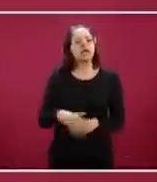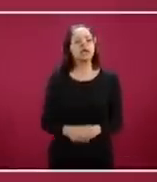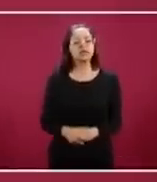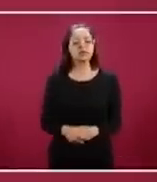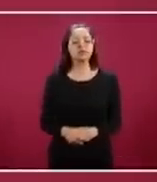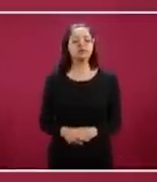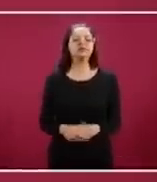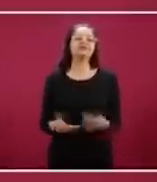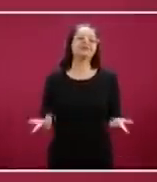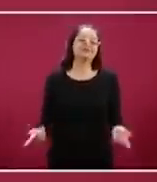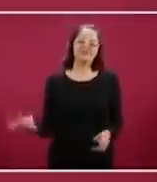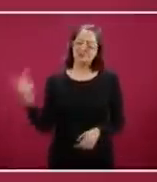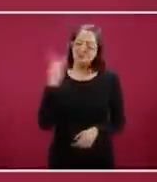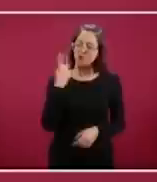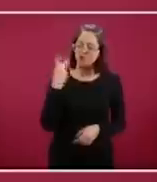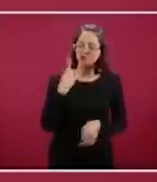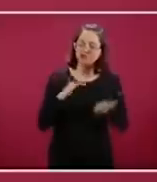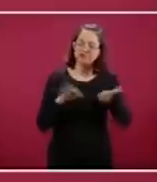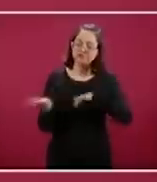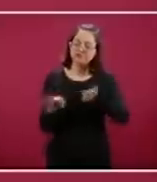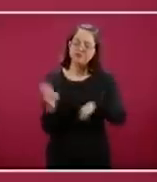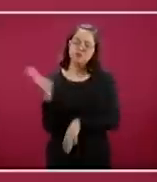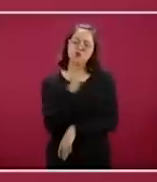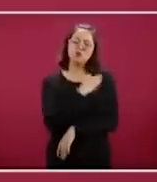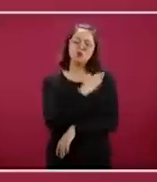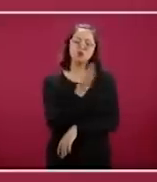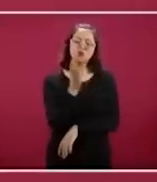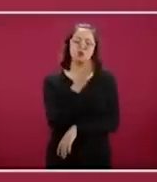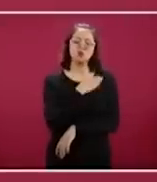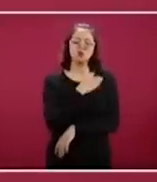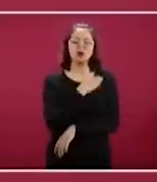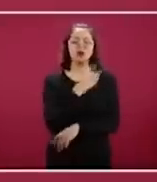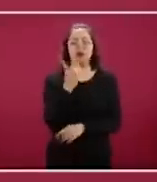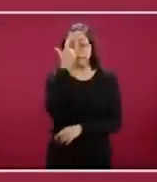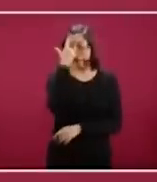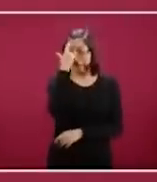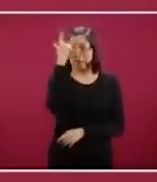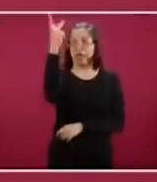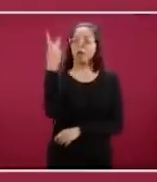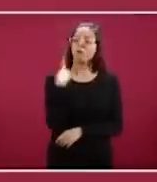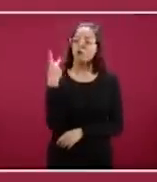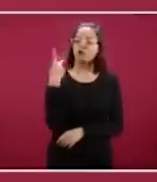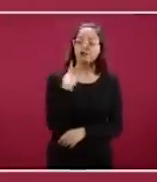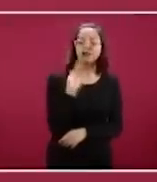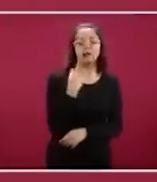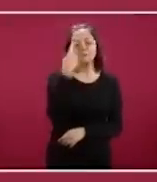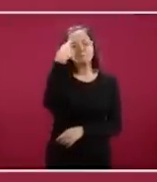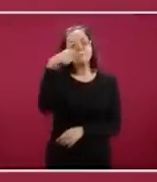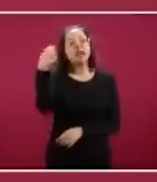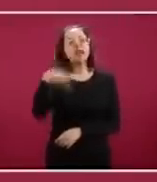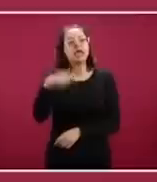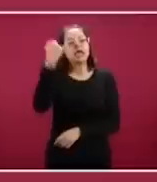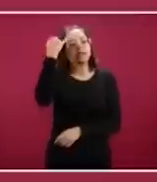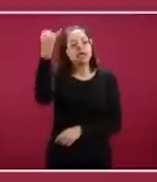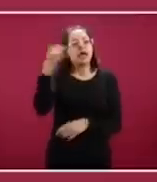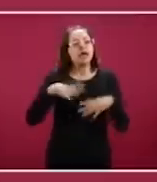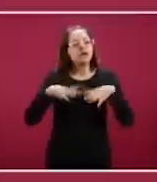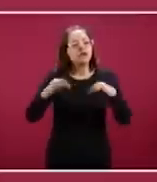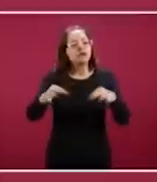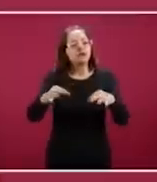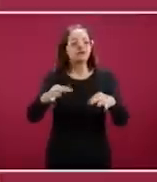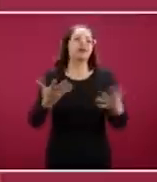el noble oficio de la política. Se inventó para evitar la confrontación.